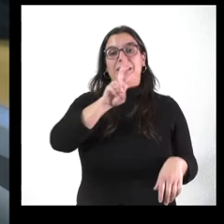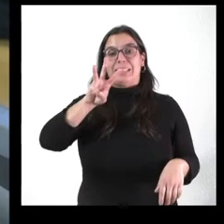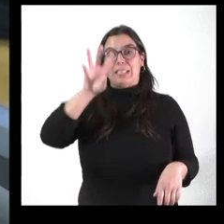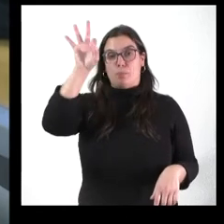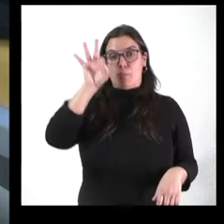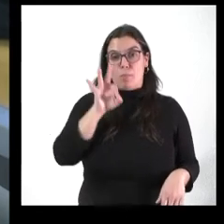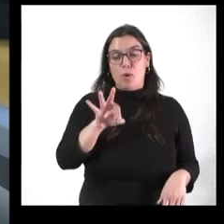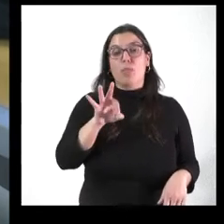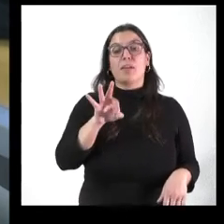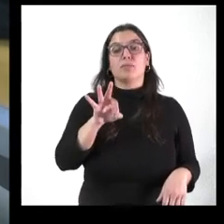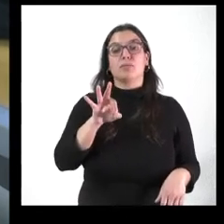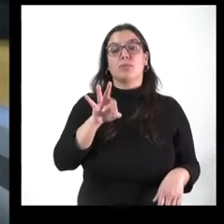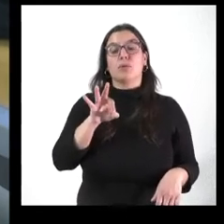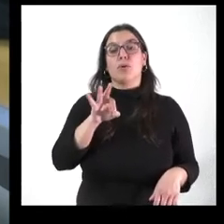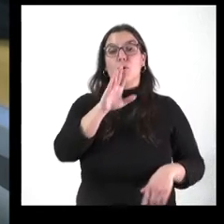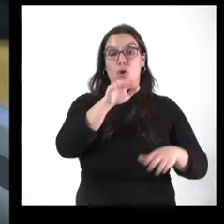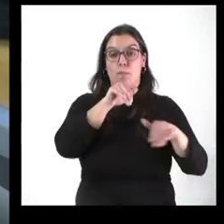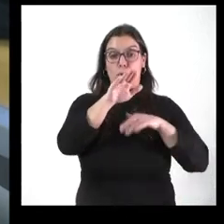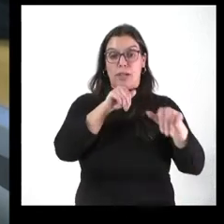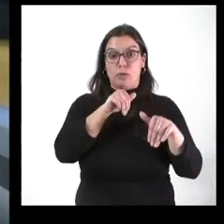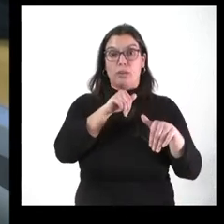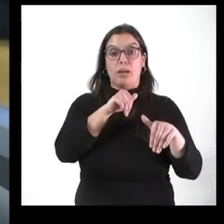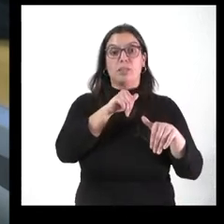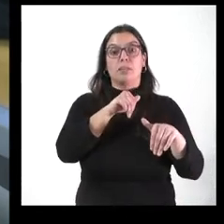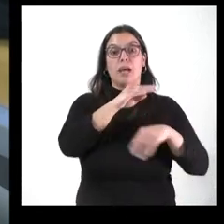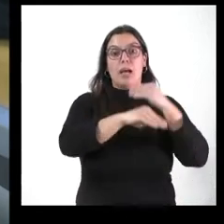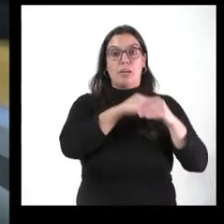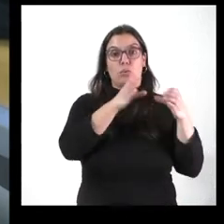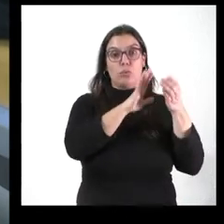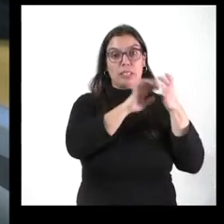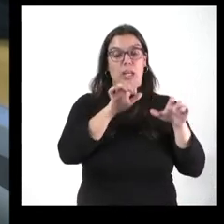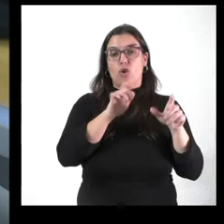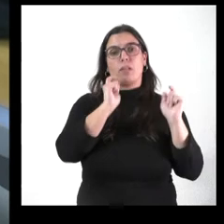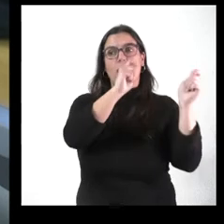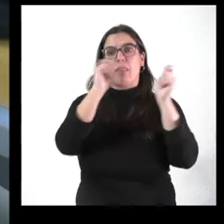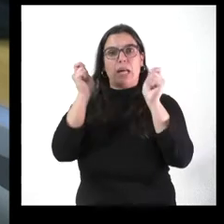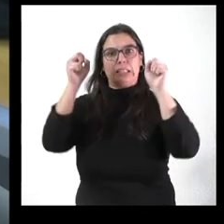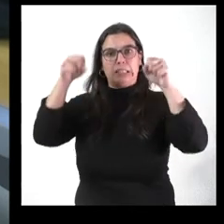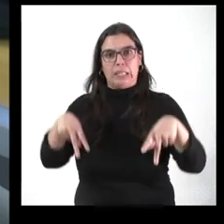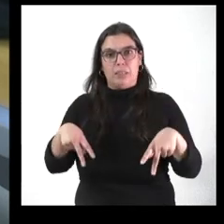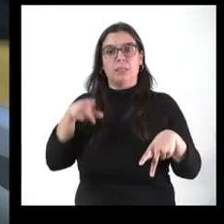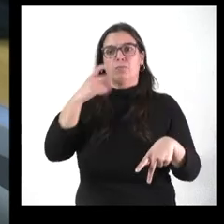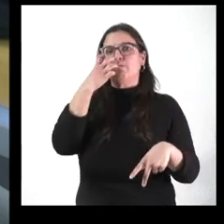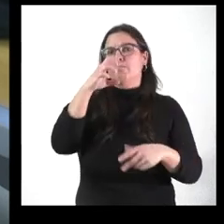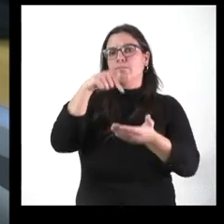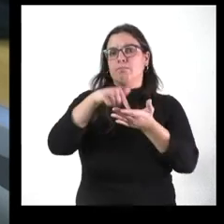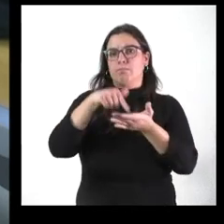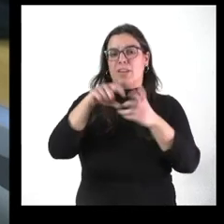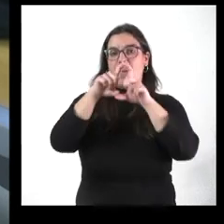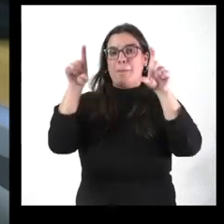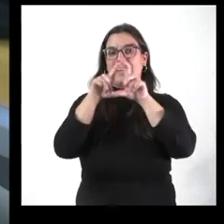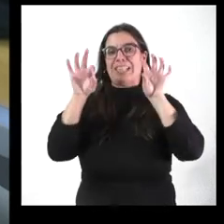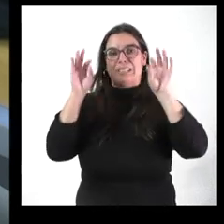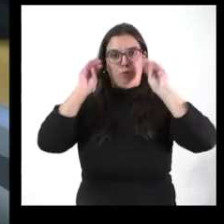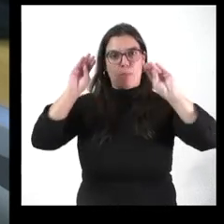de la convocatoria hecha por la juntan quedó sin adjudicar es una reclamación que hace la patronal de empresas de